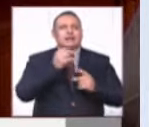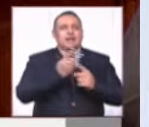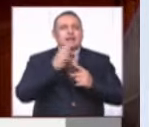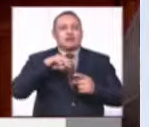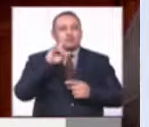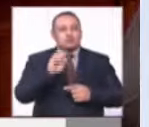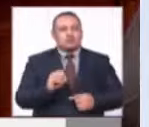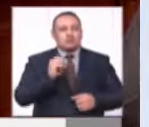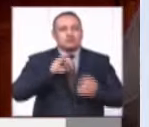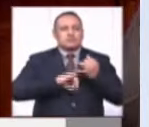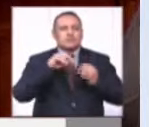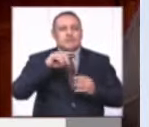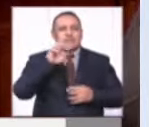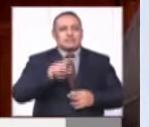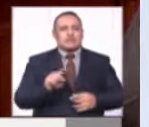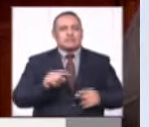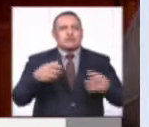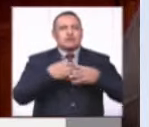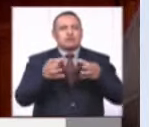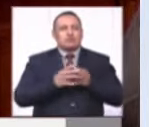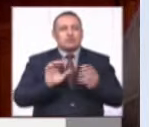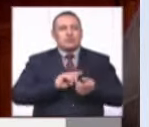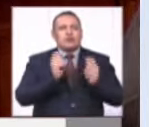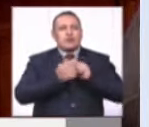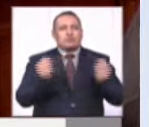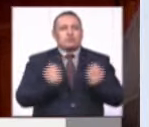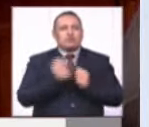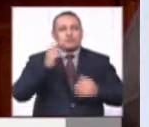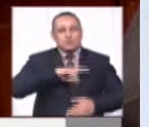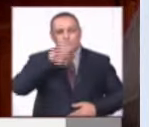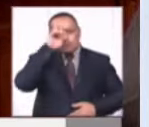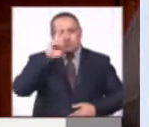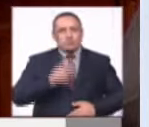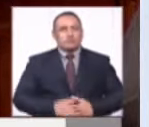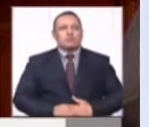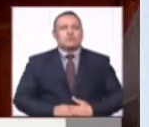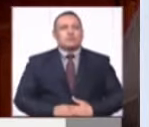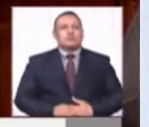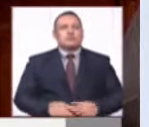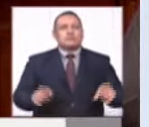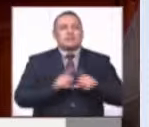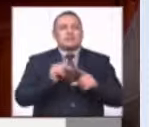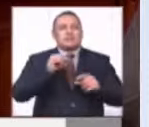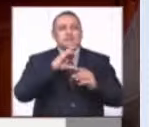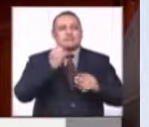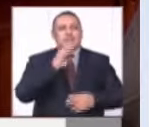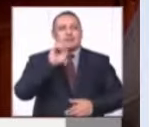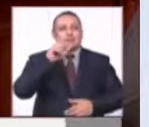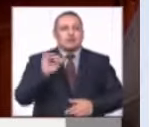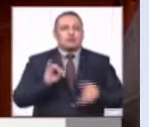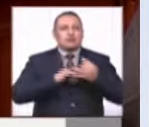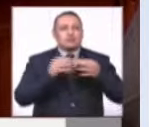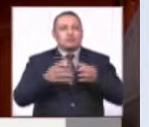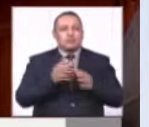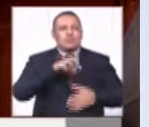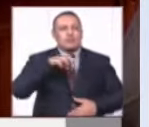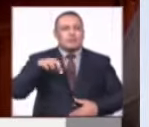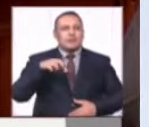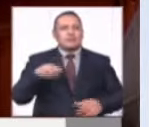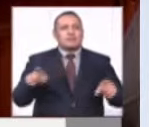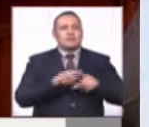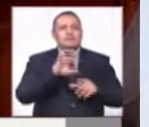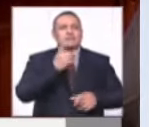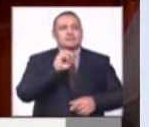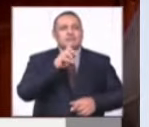Mercado y Sánchez Palomino, del Grupo Parlamentario Cambio Democrático Juntos por el Perú, Ceballos Madariaga, del Grupo Parlamentario Podemos Perú,